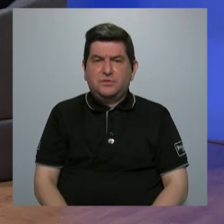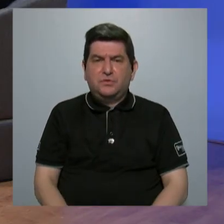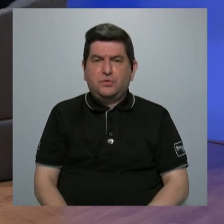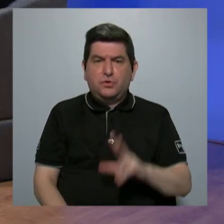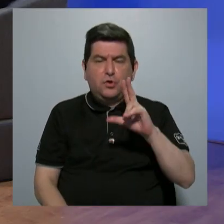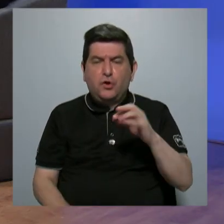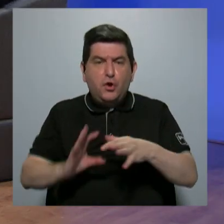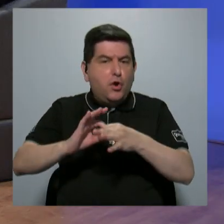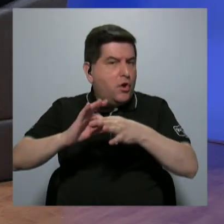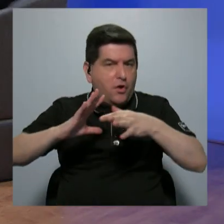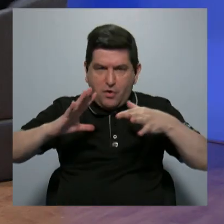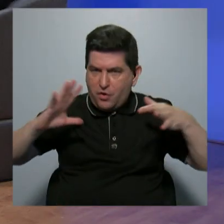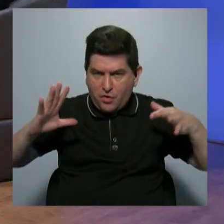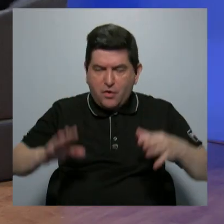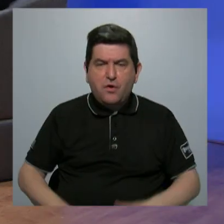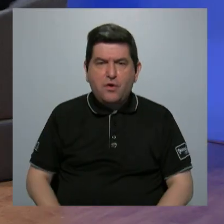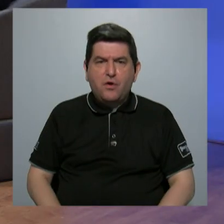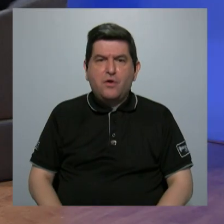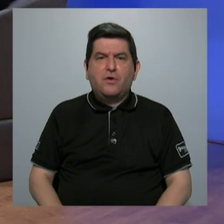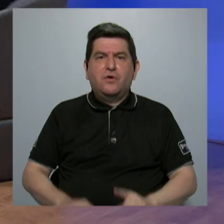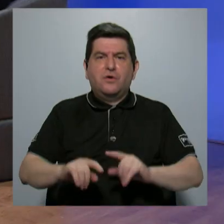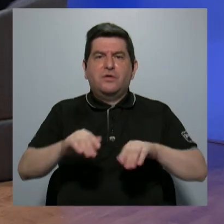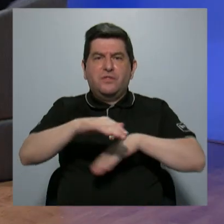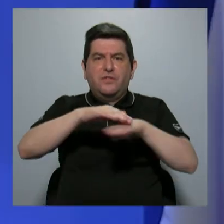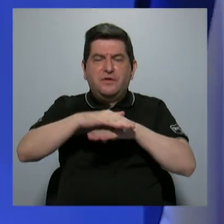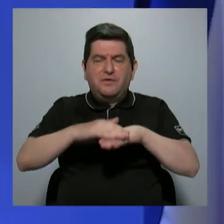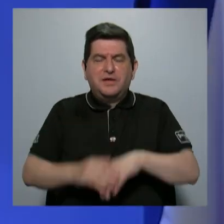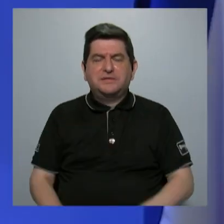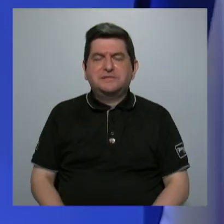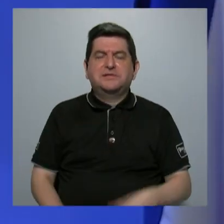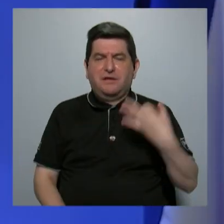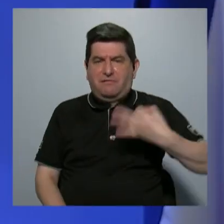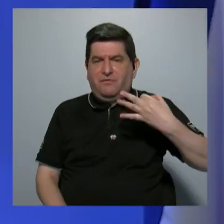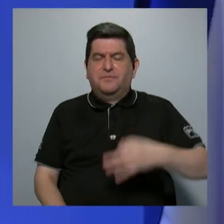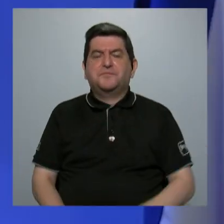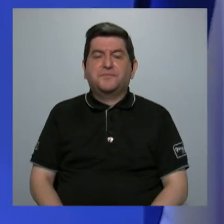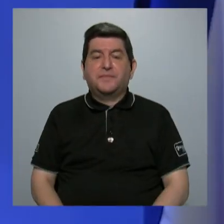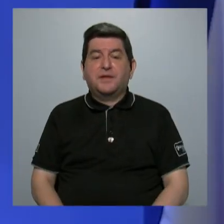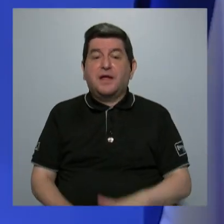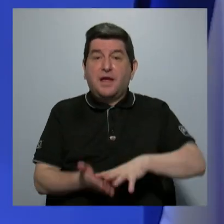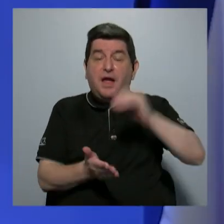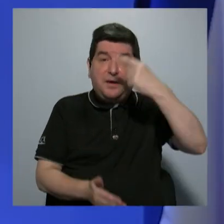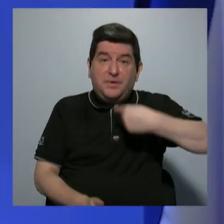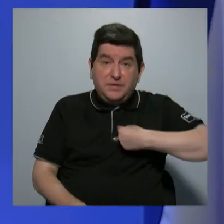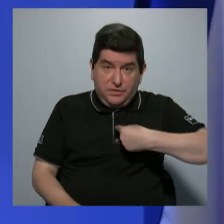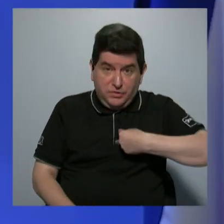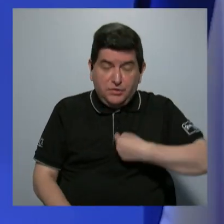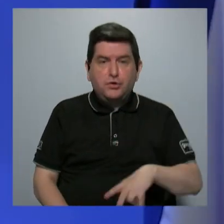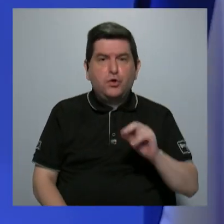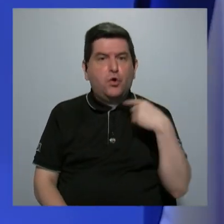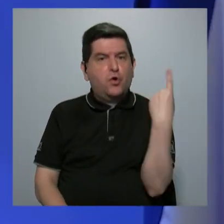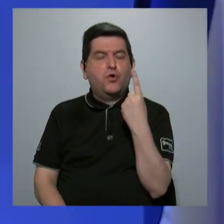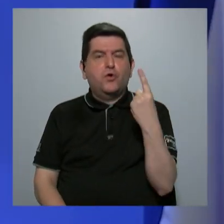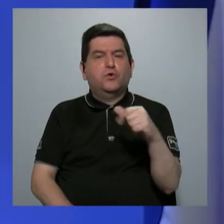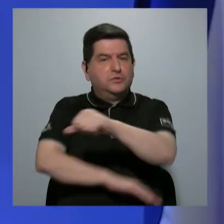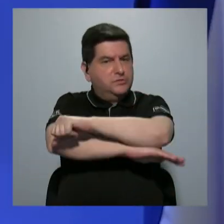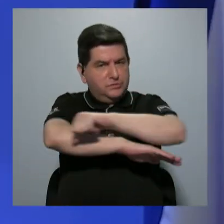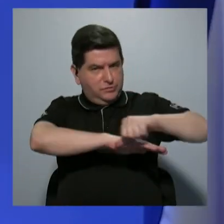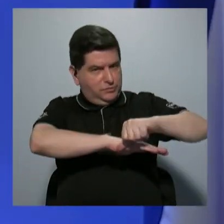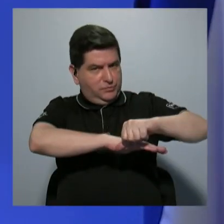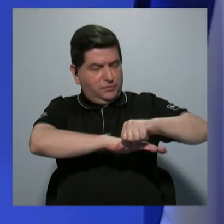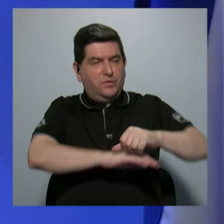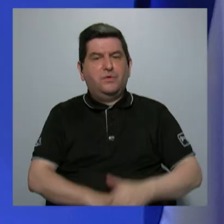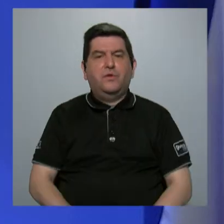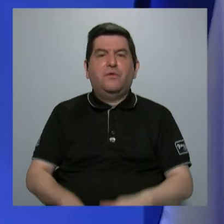sin desligarla de su ethos original, y aprendí yo muchísimo, no solo de la arquitectura como